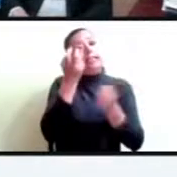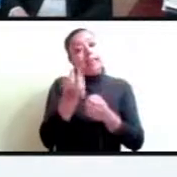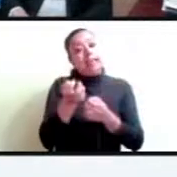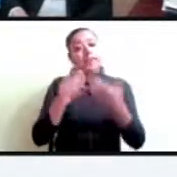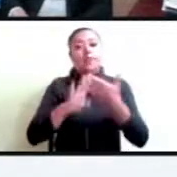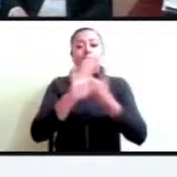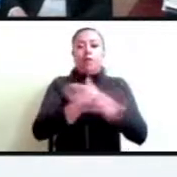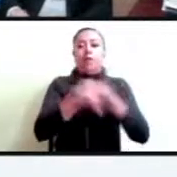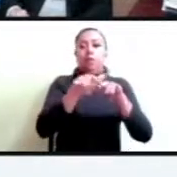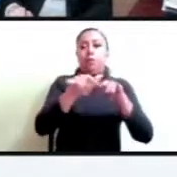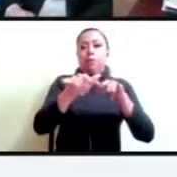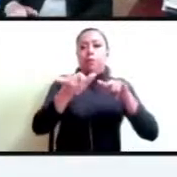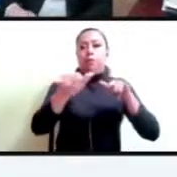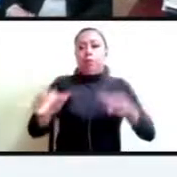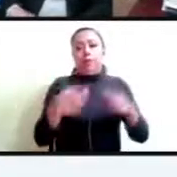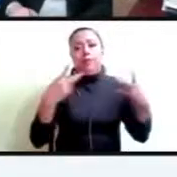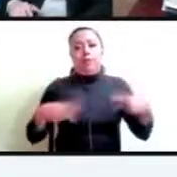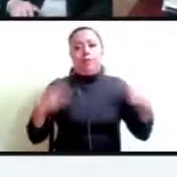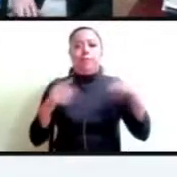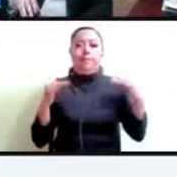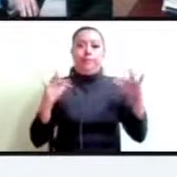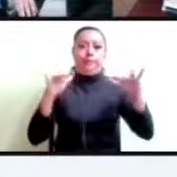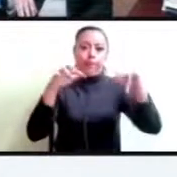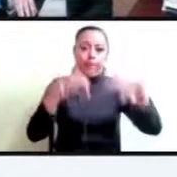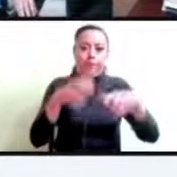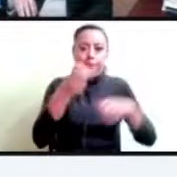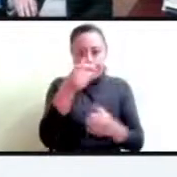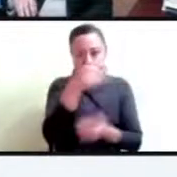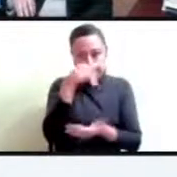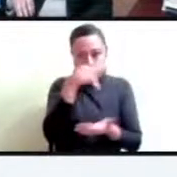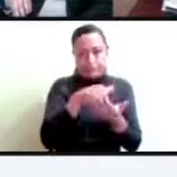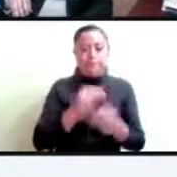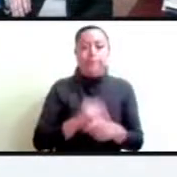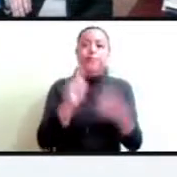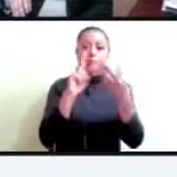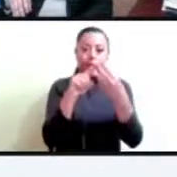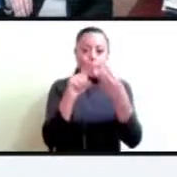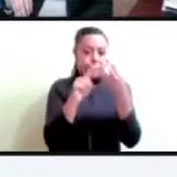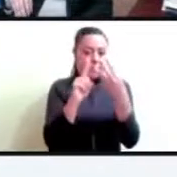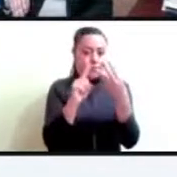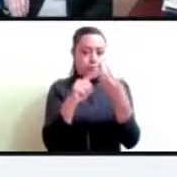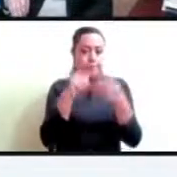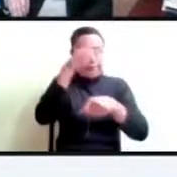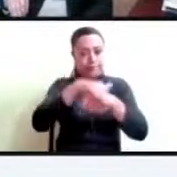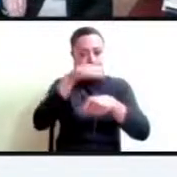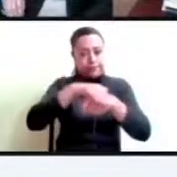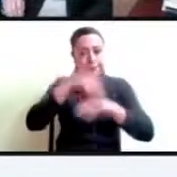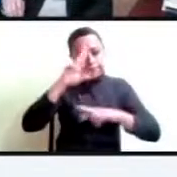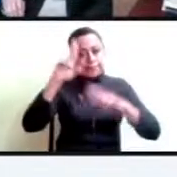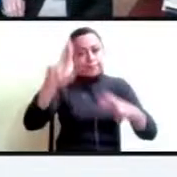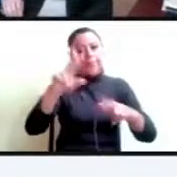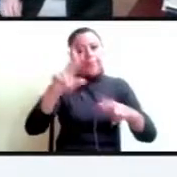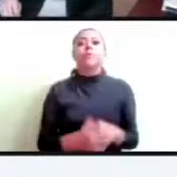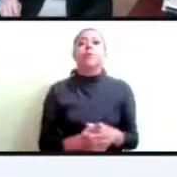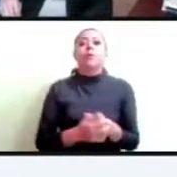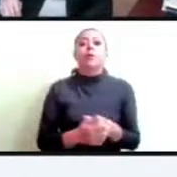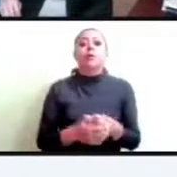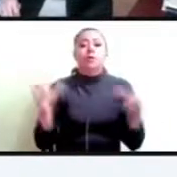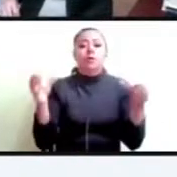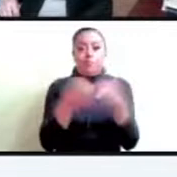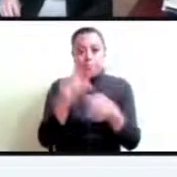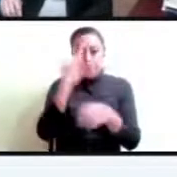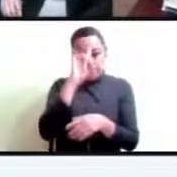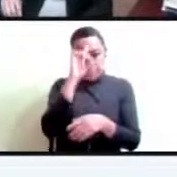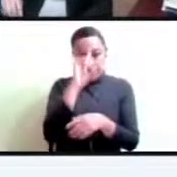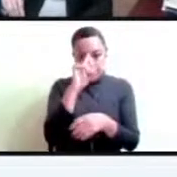personas en dichos puntos. Tercero, se exhorta de forma respetuosa a la Consejería Jurídica y de Servicios